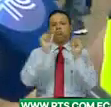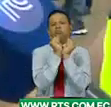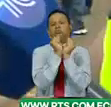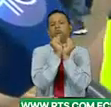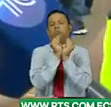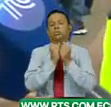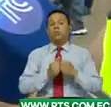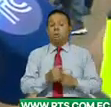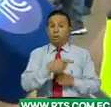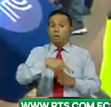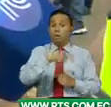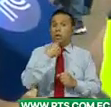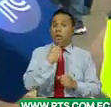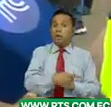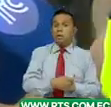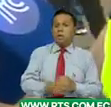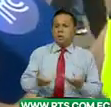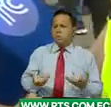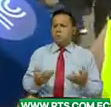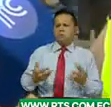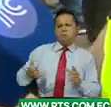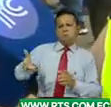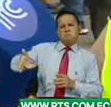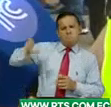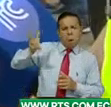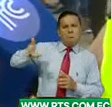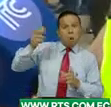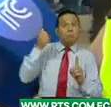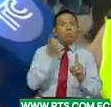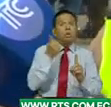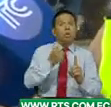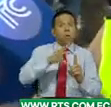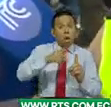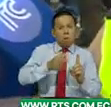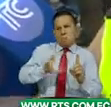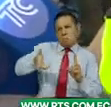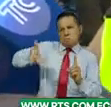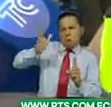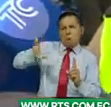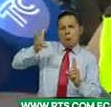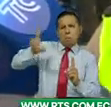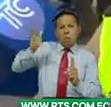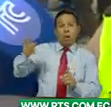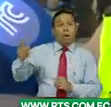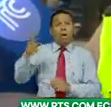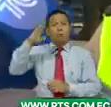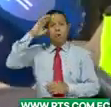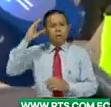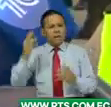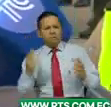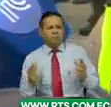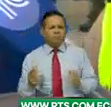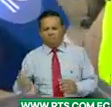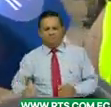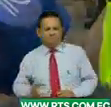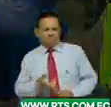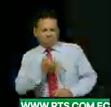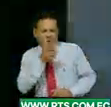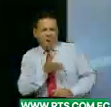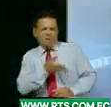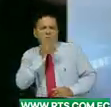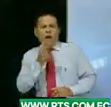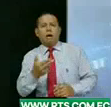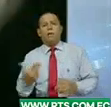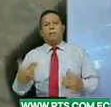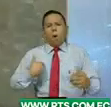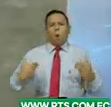Y amenaza a los policías con dispararles. Los policías actúan en su uso progresivo de la fuerza, le provocan heridas.